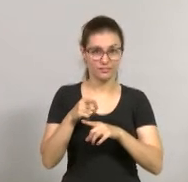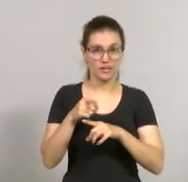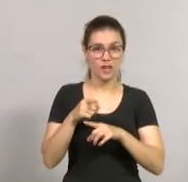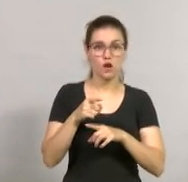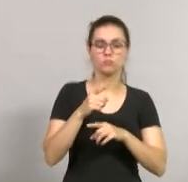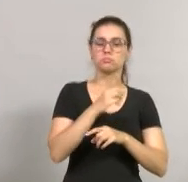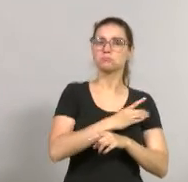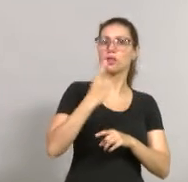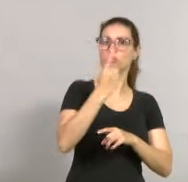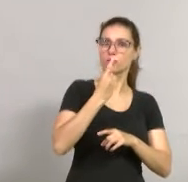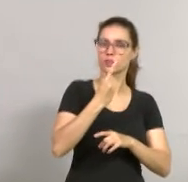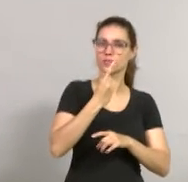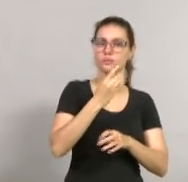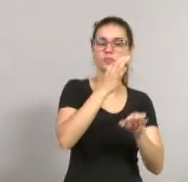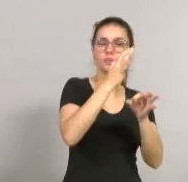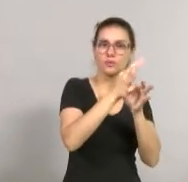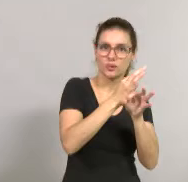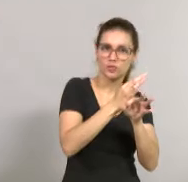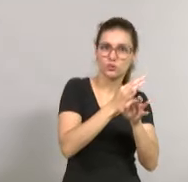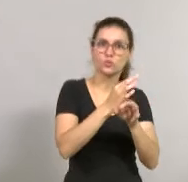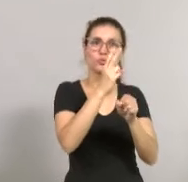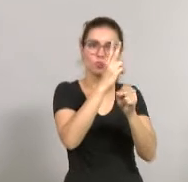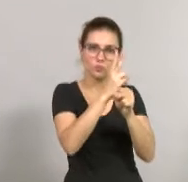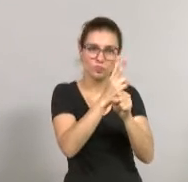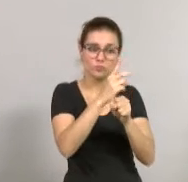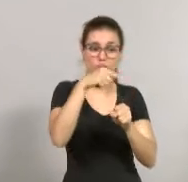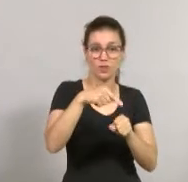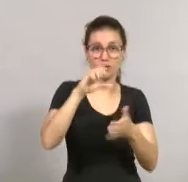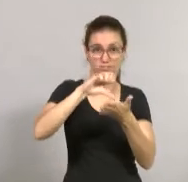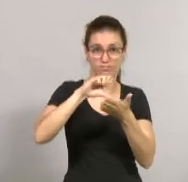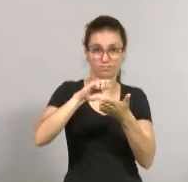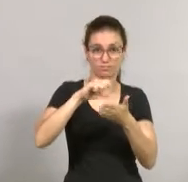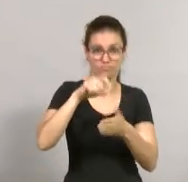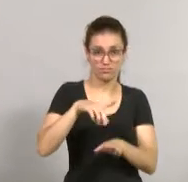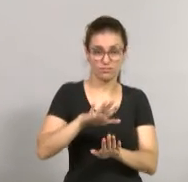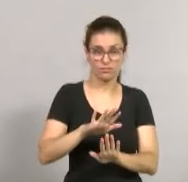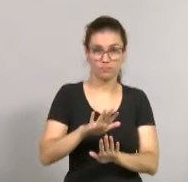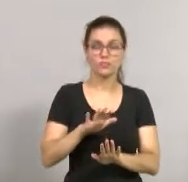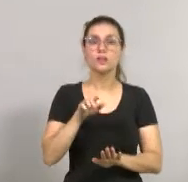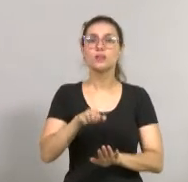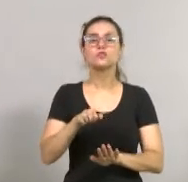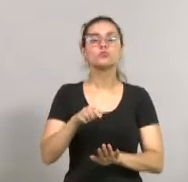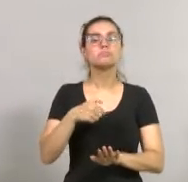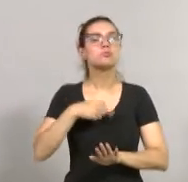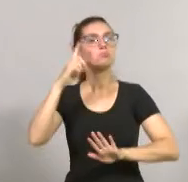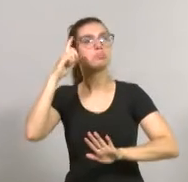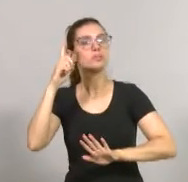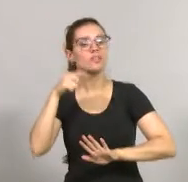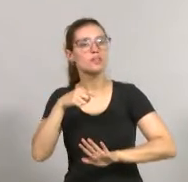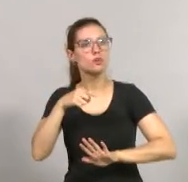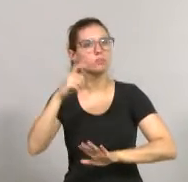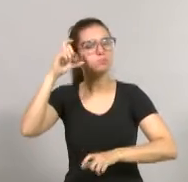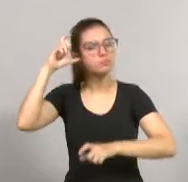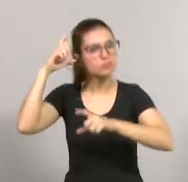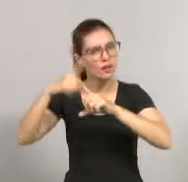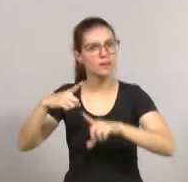de las instituciones educativas secundarias de la ciudad. Ha sido, me parece, que una